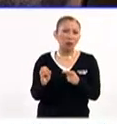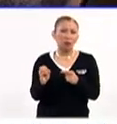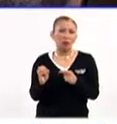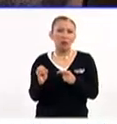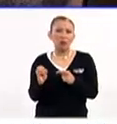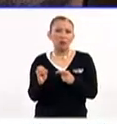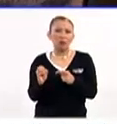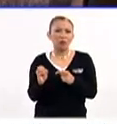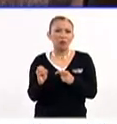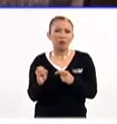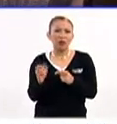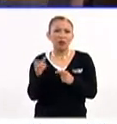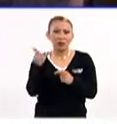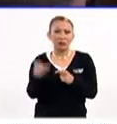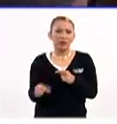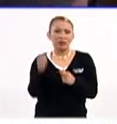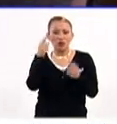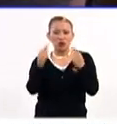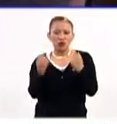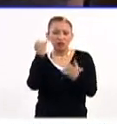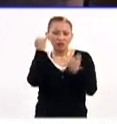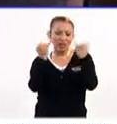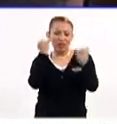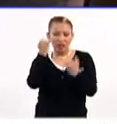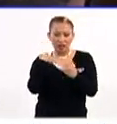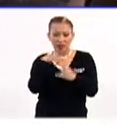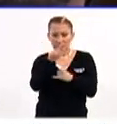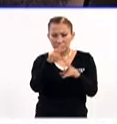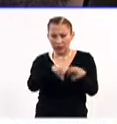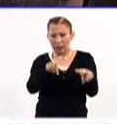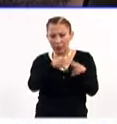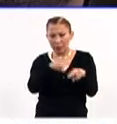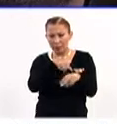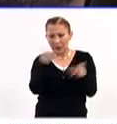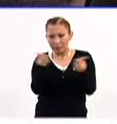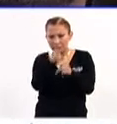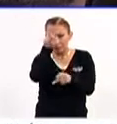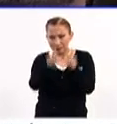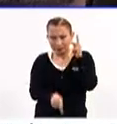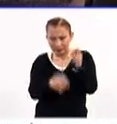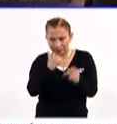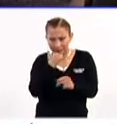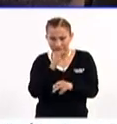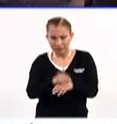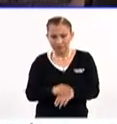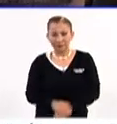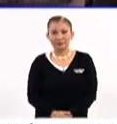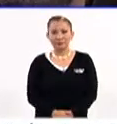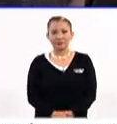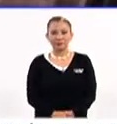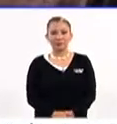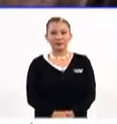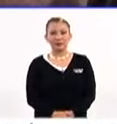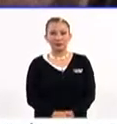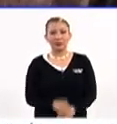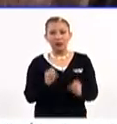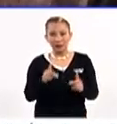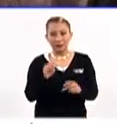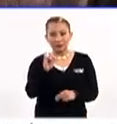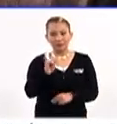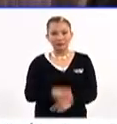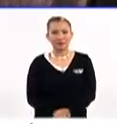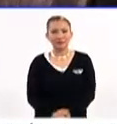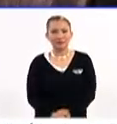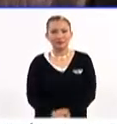pues marcadas de algunos tintes que me gustaría que analizáramos después de la pausa, si le parece bien, doctor. Muy bien, claro